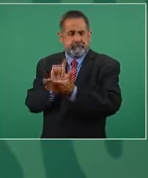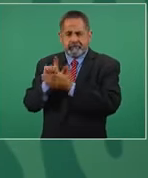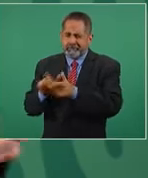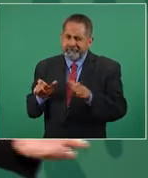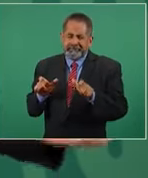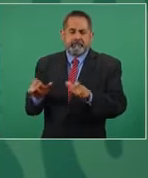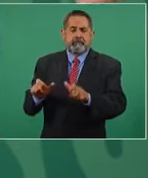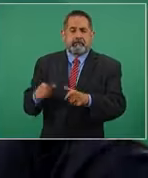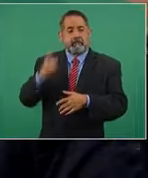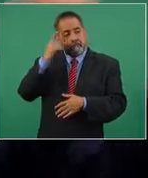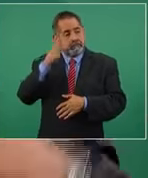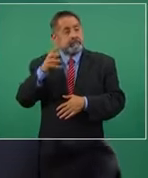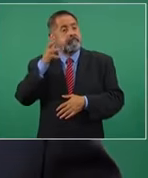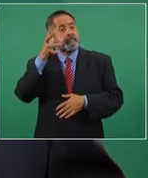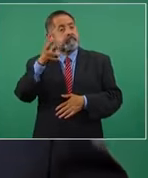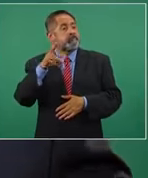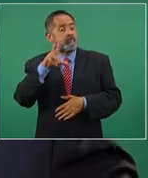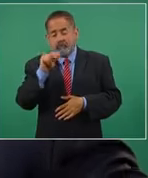para que no